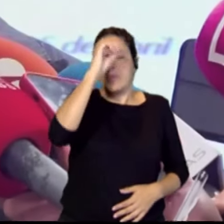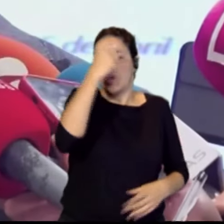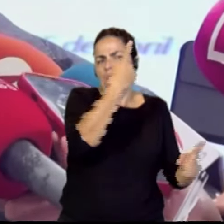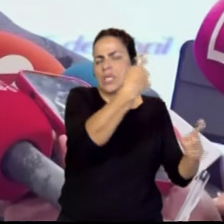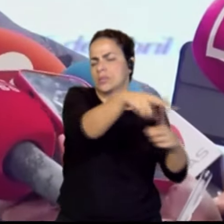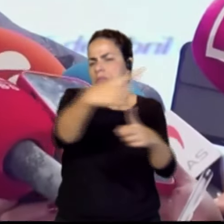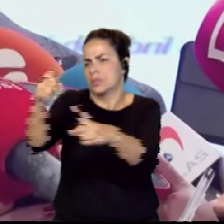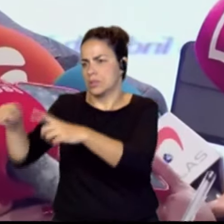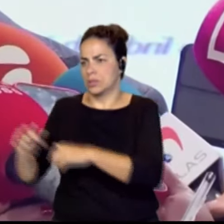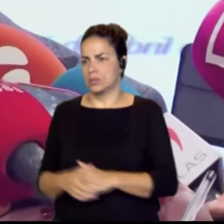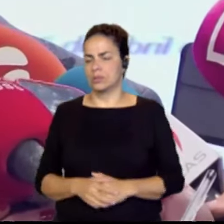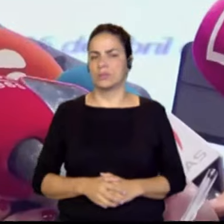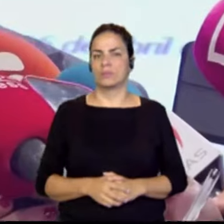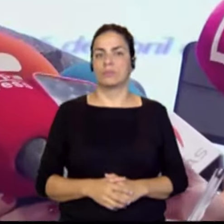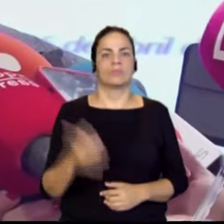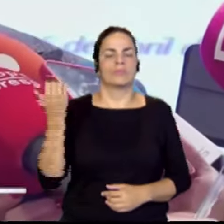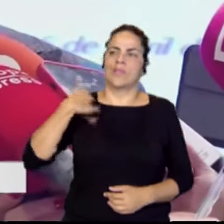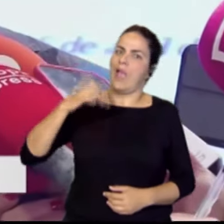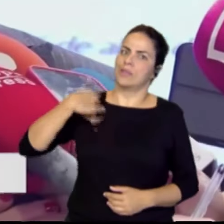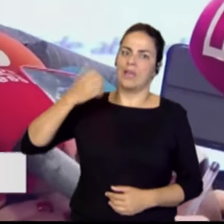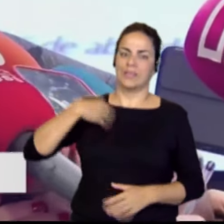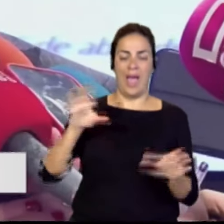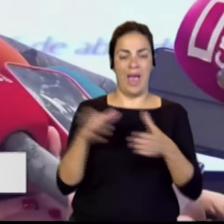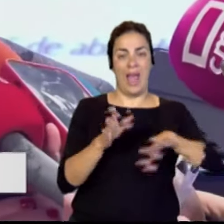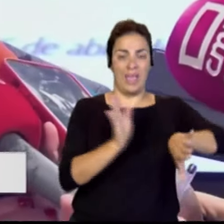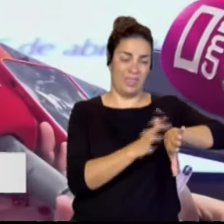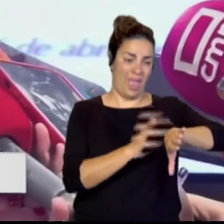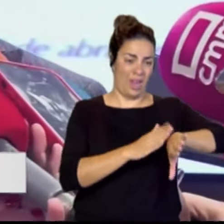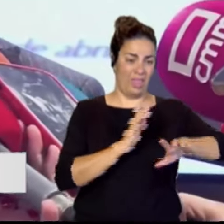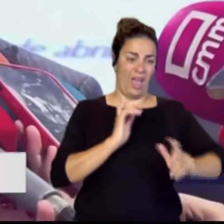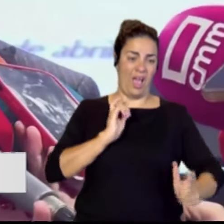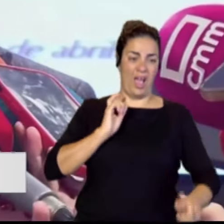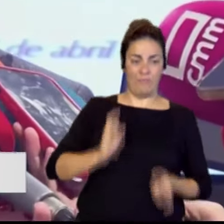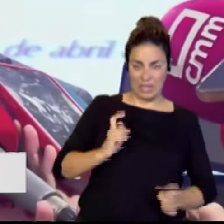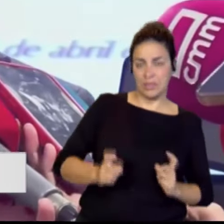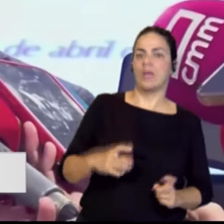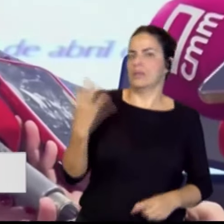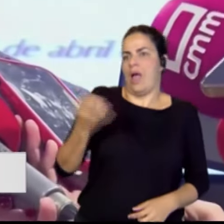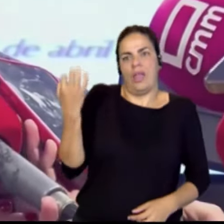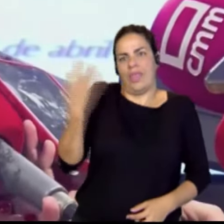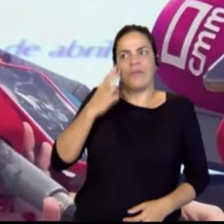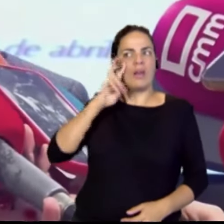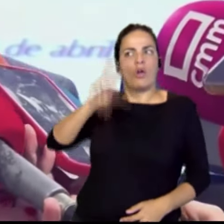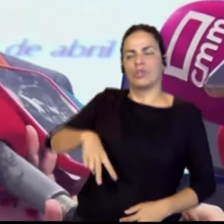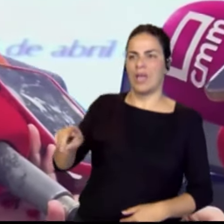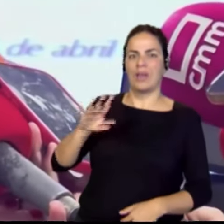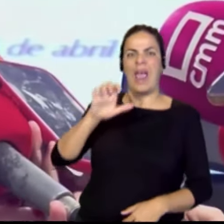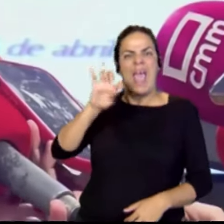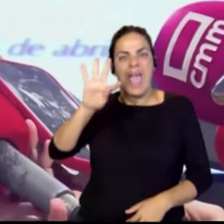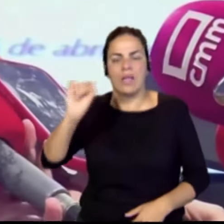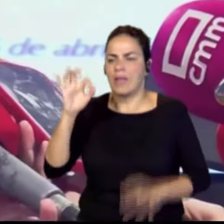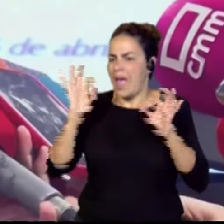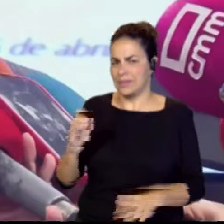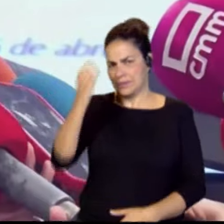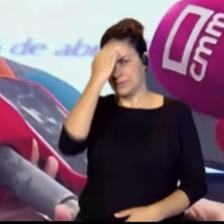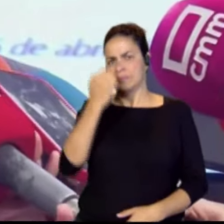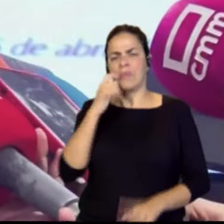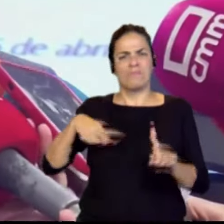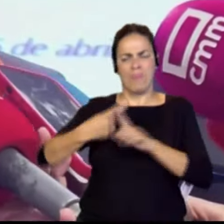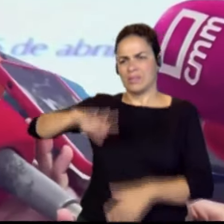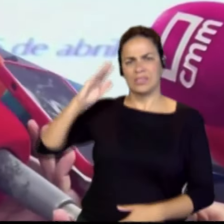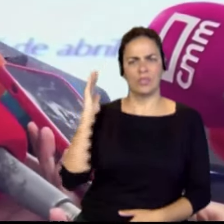que que la izquierda a Chale reconozca el terrorismo de eta condene El terrorismo de